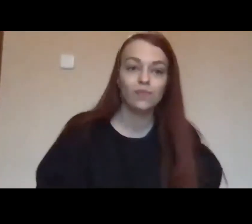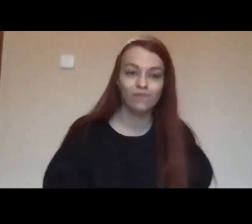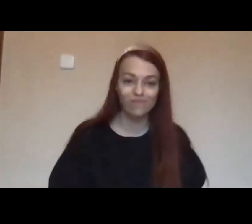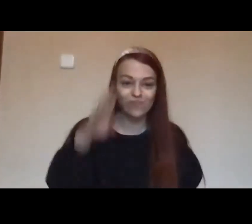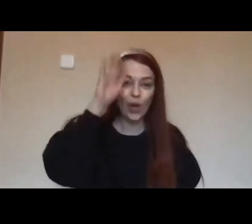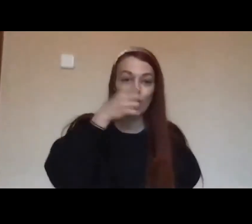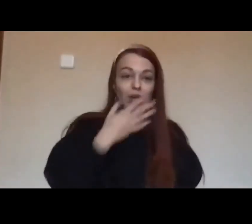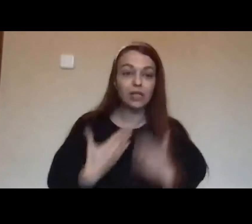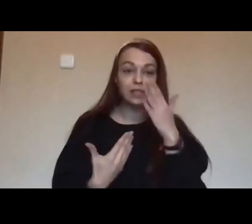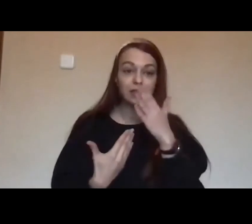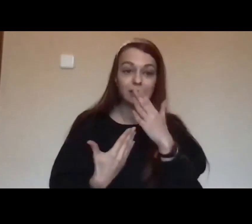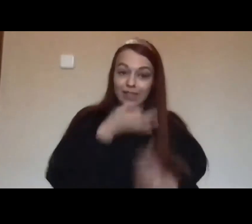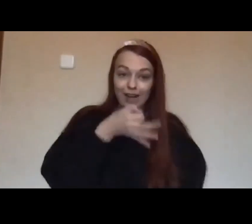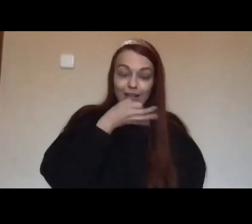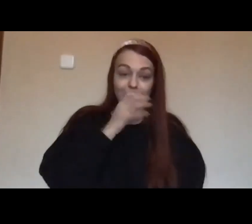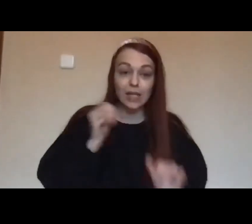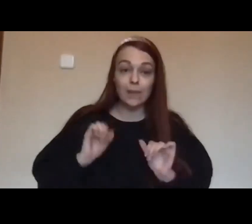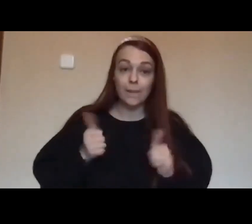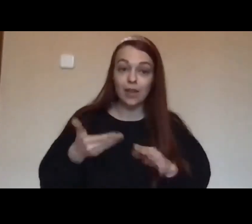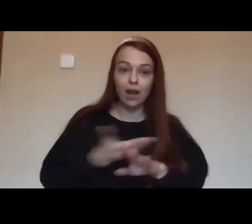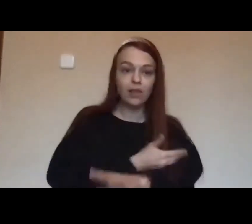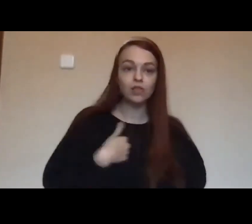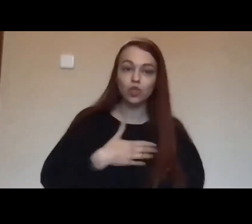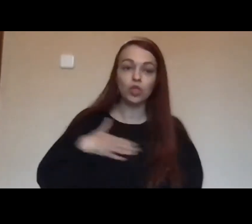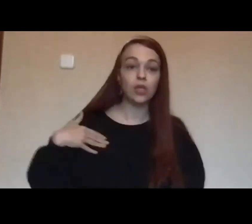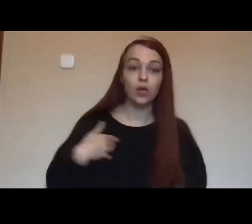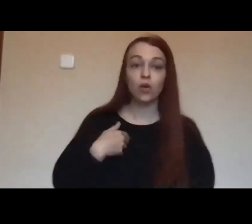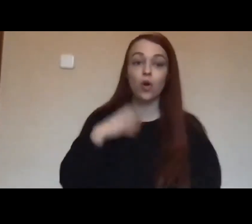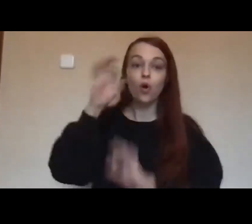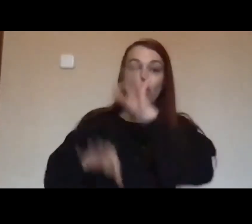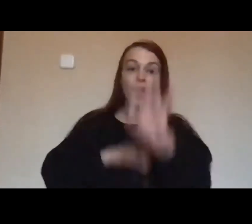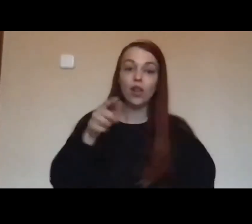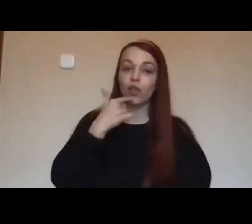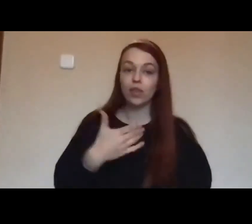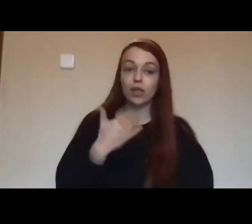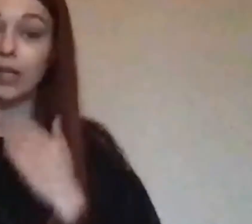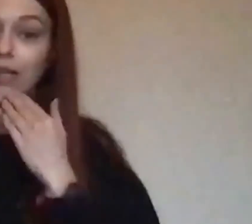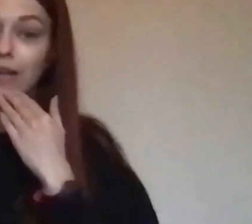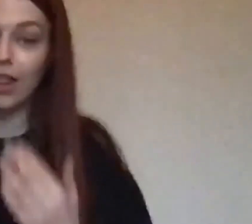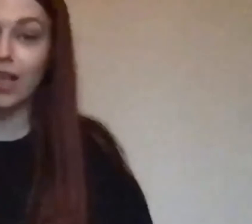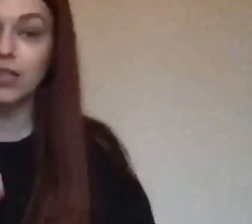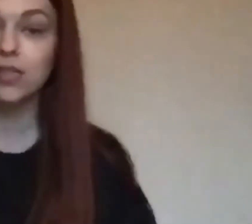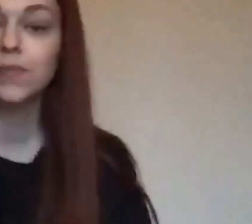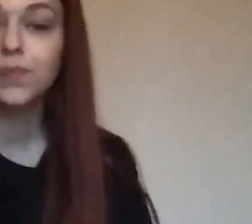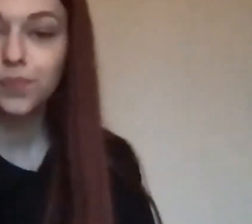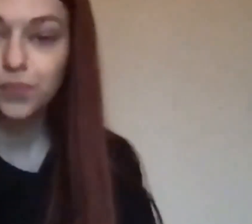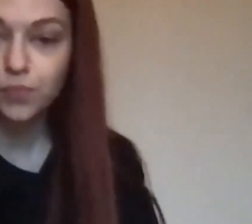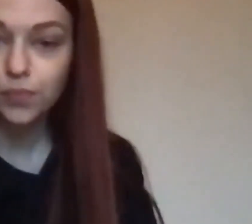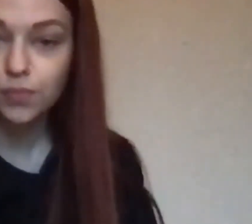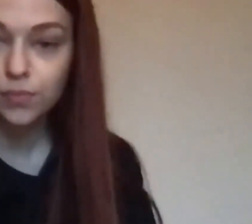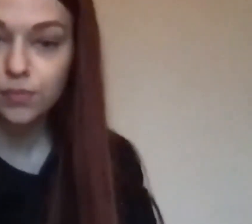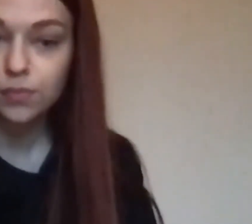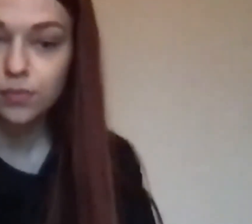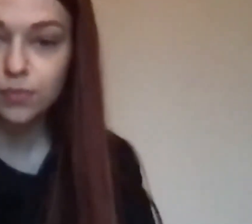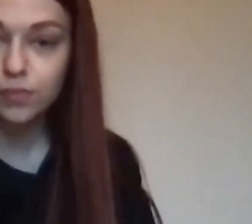patrimonio cultural y natural, quiero agradecer a la organización la invitación a moderar esta mesa como coordinadora de la Comisión